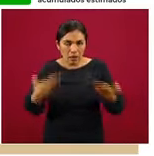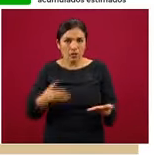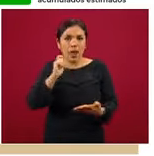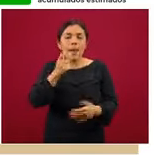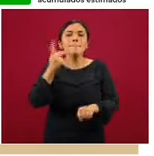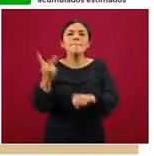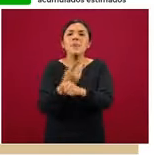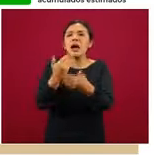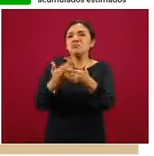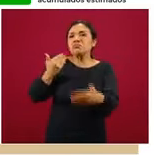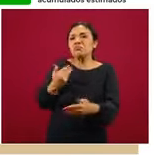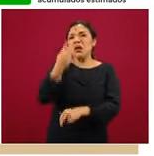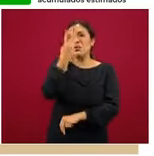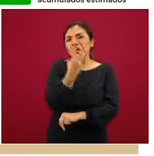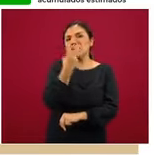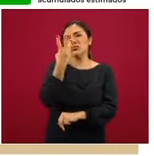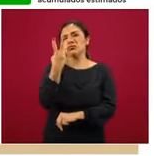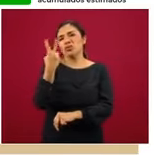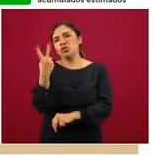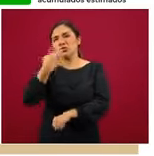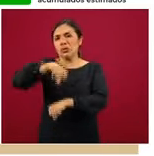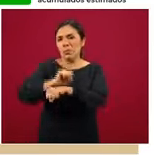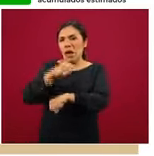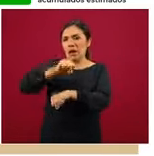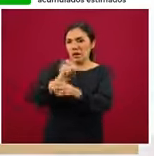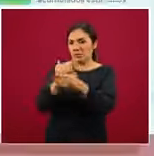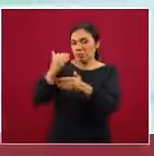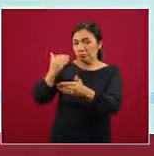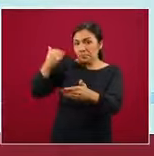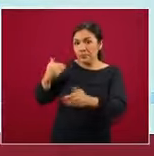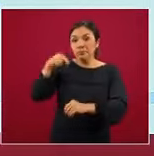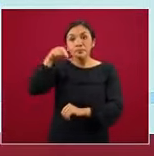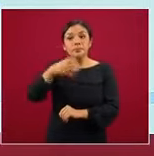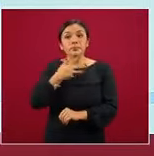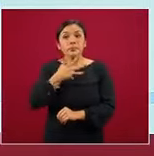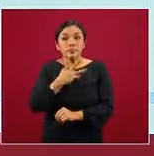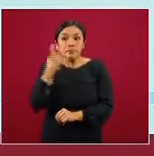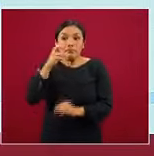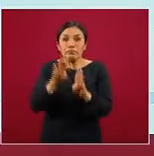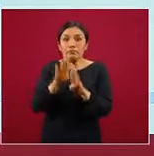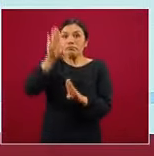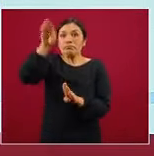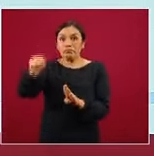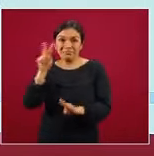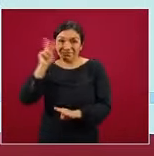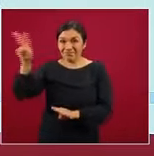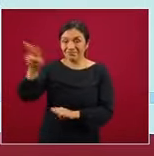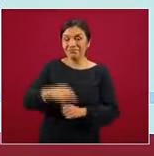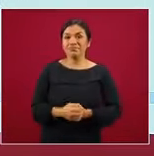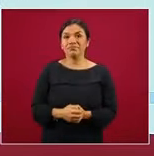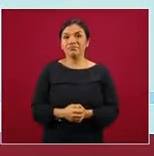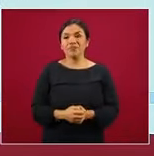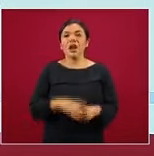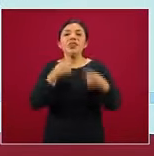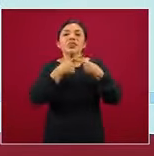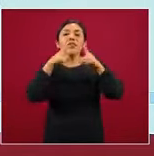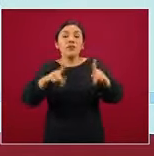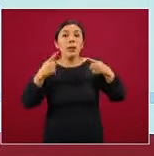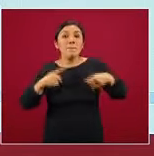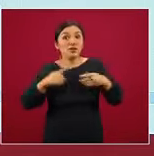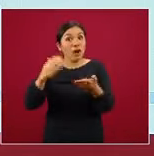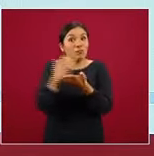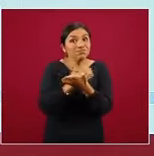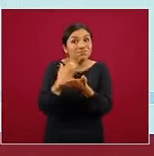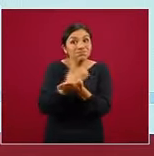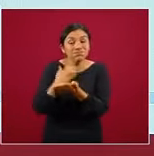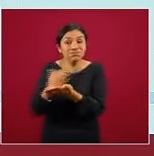lo que ocurrió hace 3 y 2 semanas respectivamente, tuvimos este incremento. Y en cambio, las personas